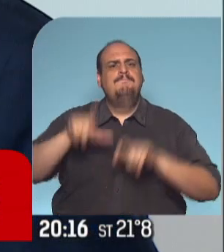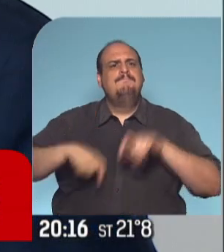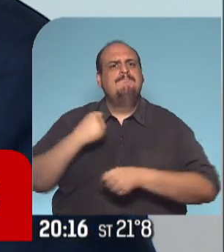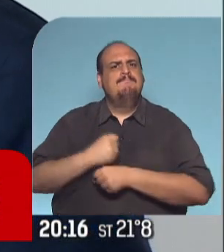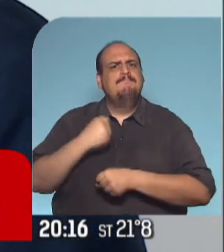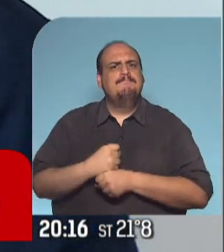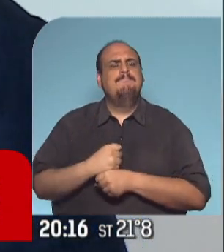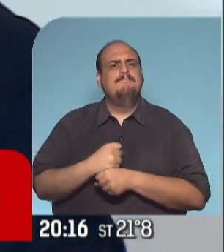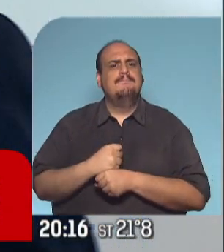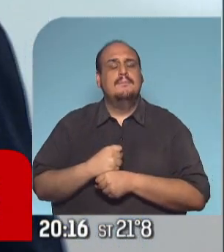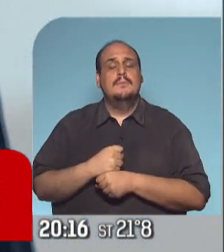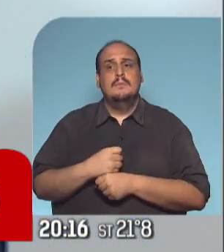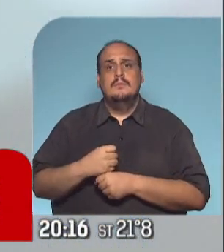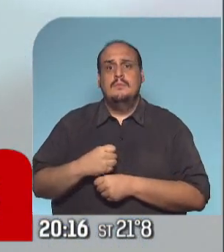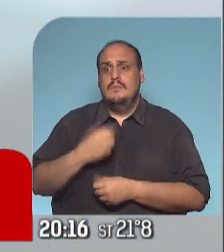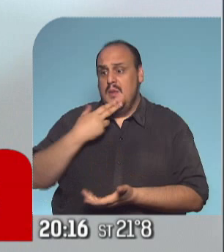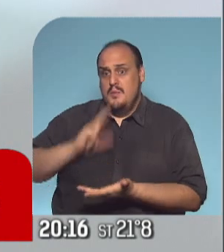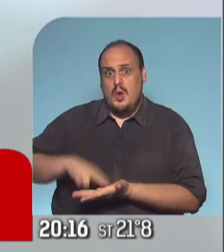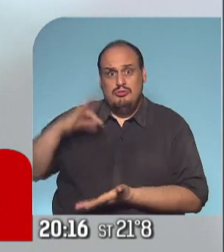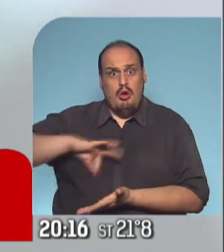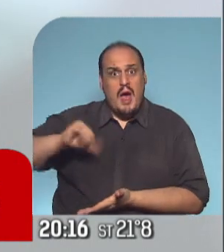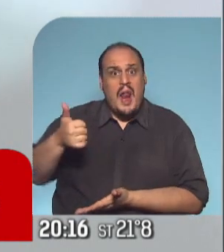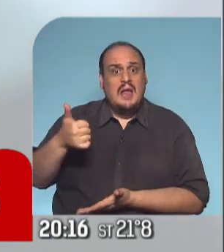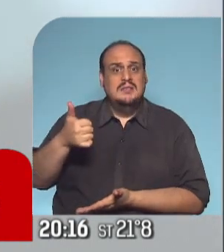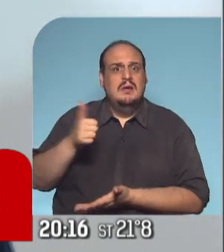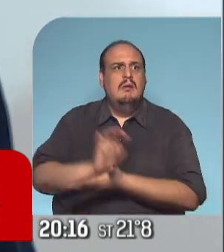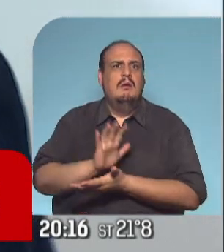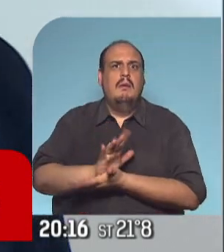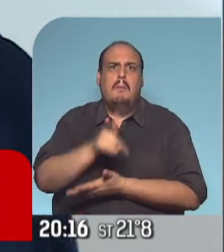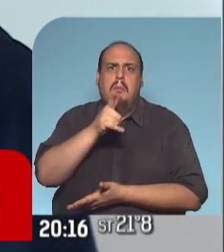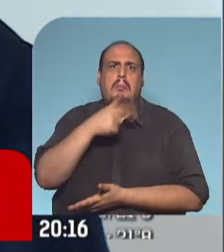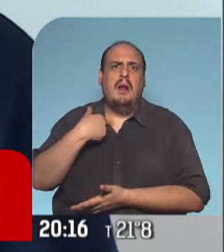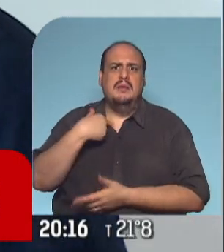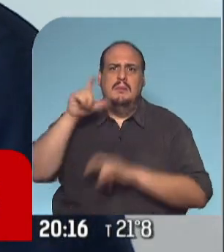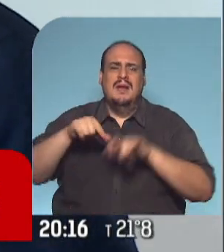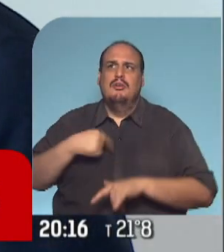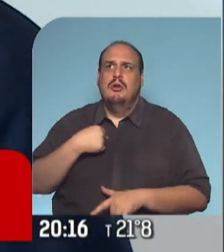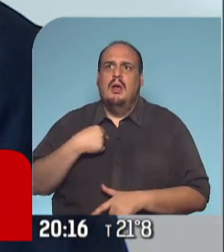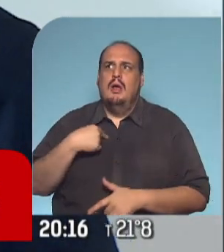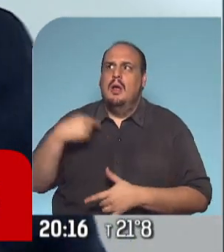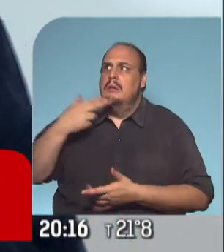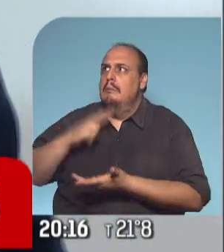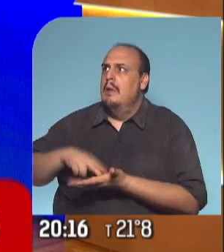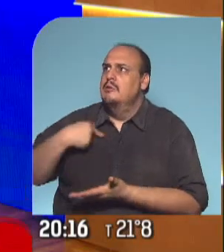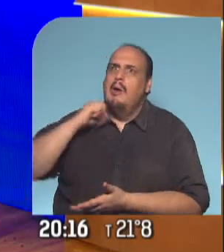sientan que el impuesto a las ganancias no se transforma en una cadena al cuello, en una soga al cuello en sus